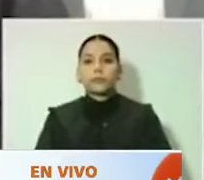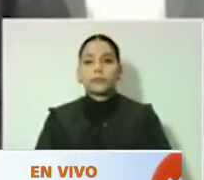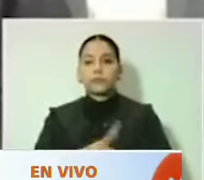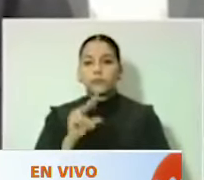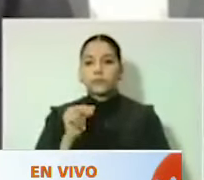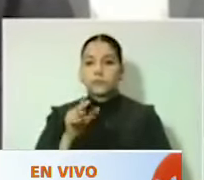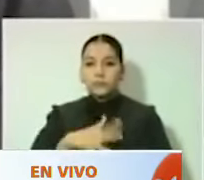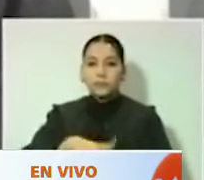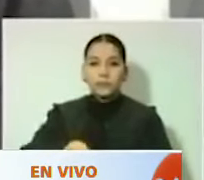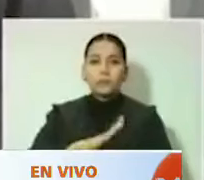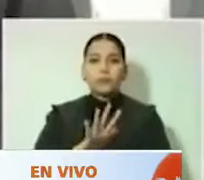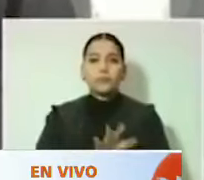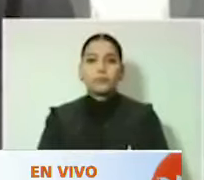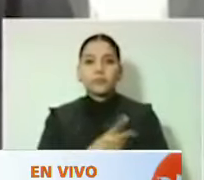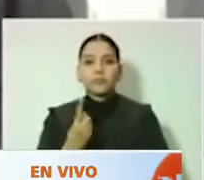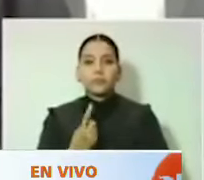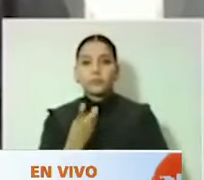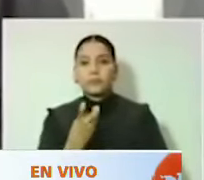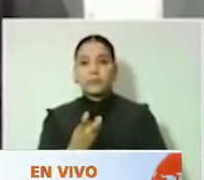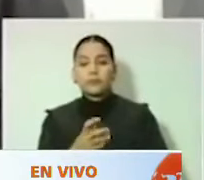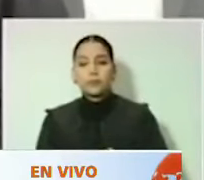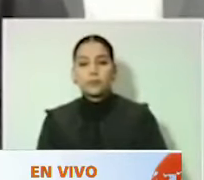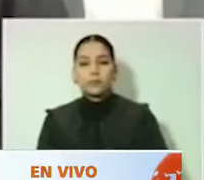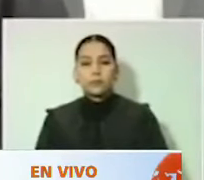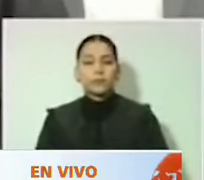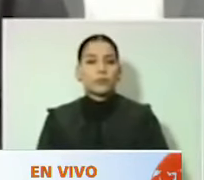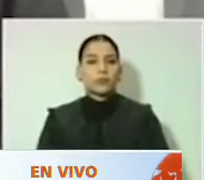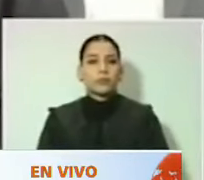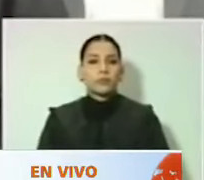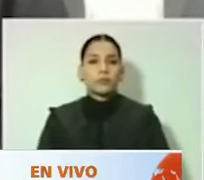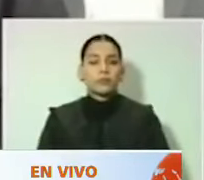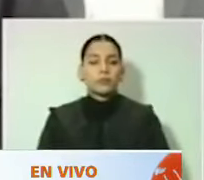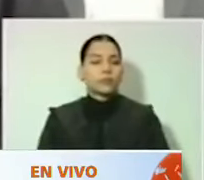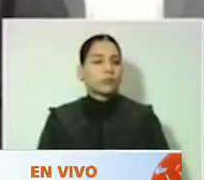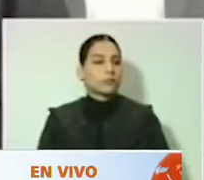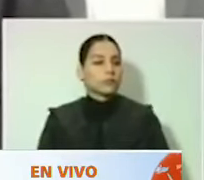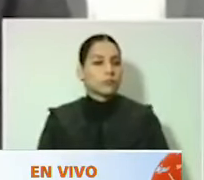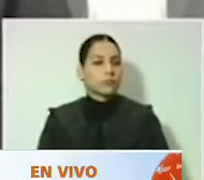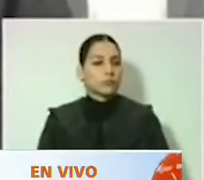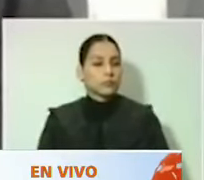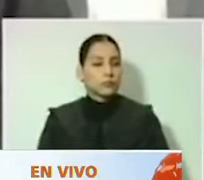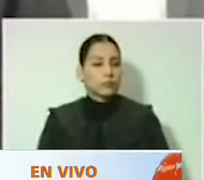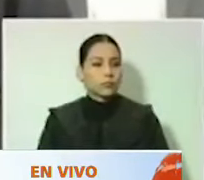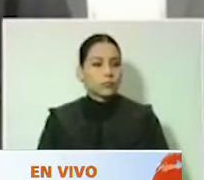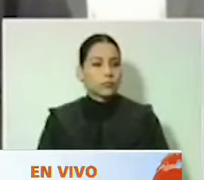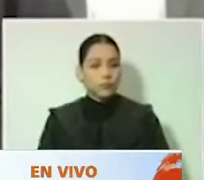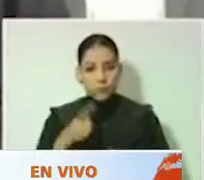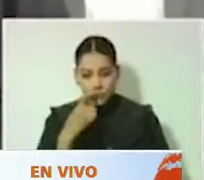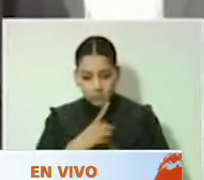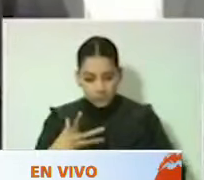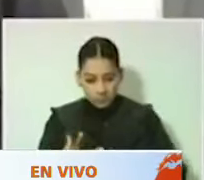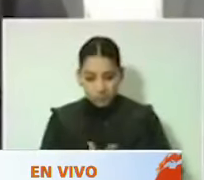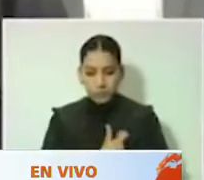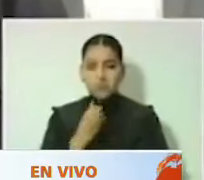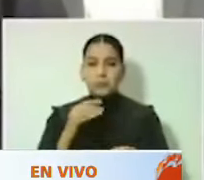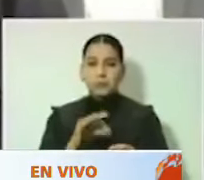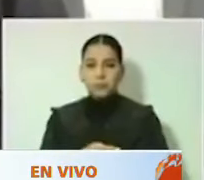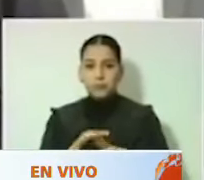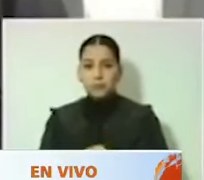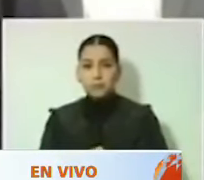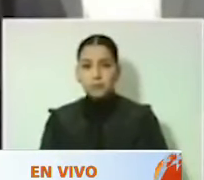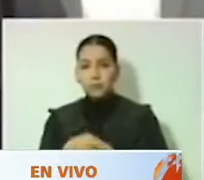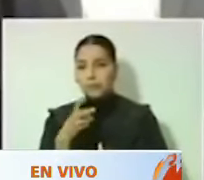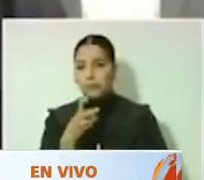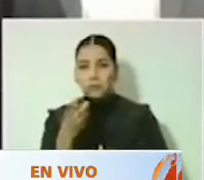busquen, porque es luego Vox Populi, que para ganar una elección, cosa